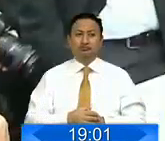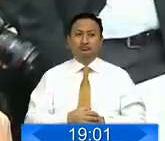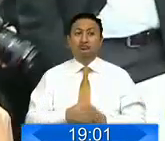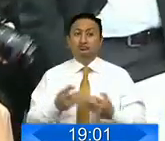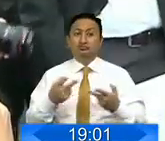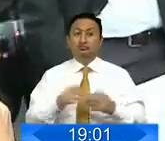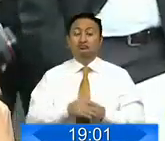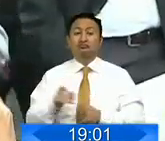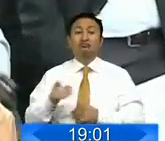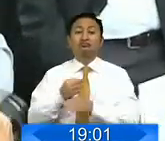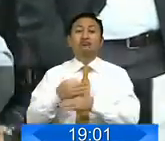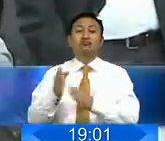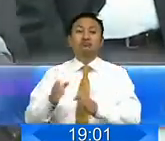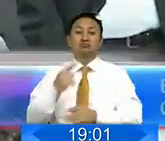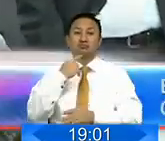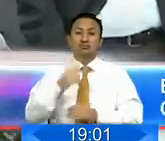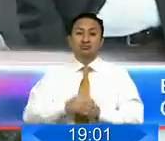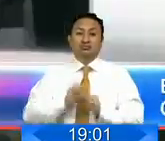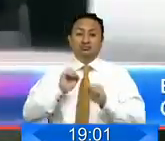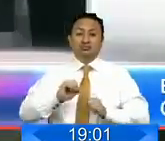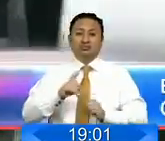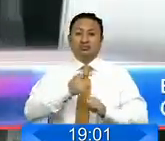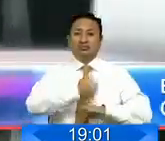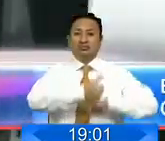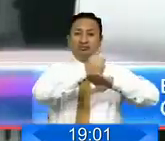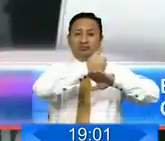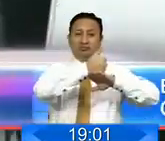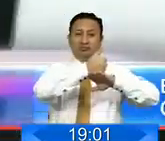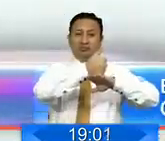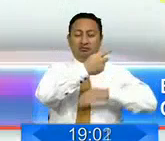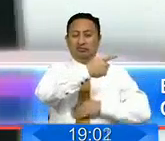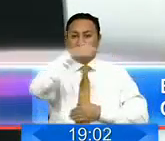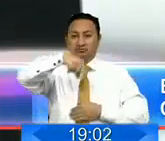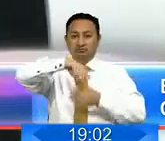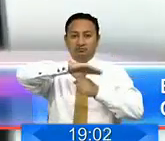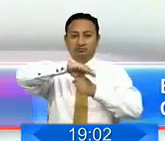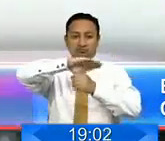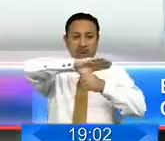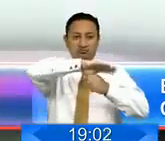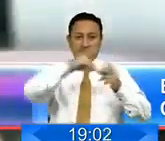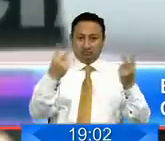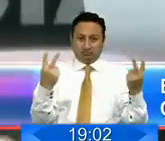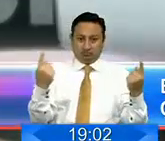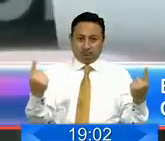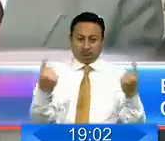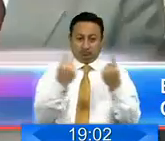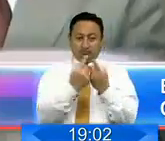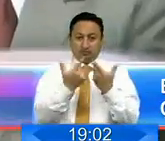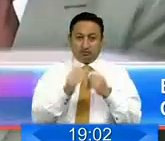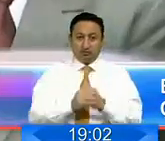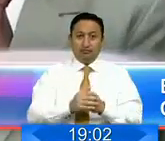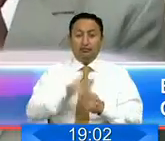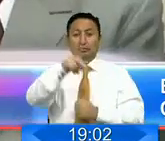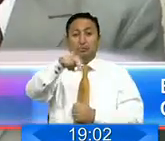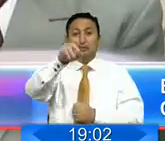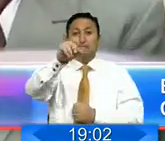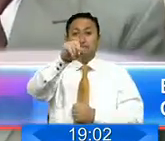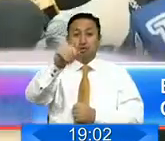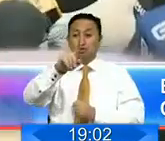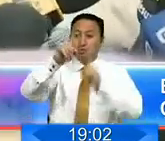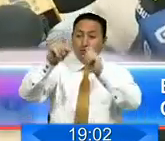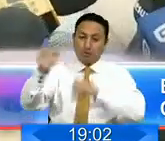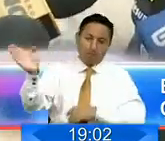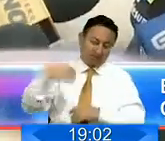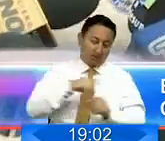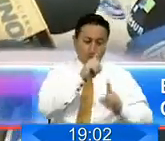Además, el funcionario sueco confirmó la reunión entre la Cancillería de ese país y el embajador ecuatoriano en Estocolmo, Lautaro Pozzo, a quien se lo llamó a consultas.